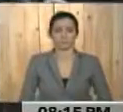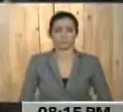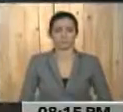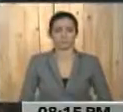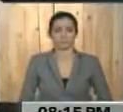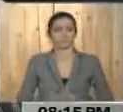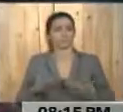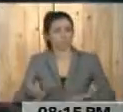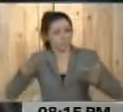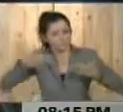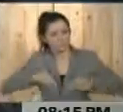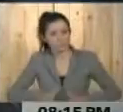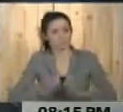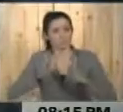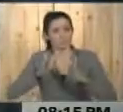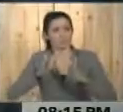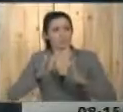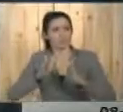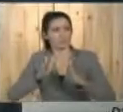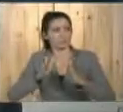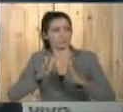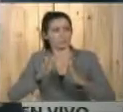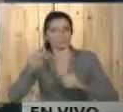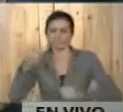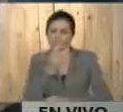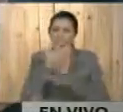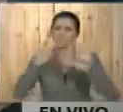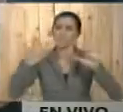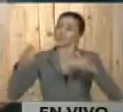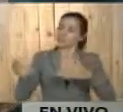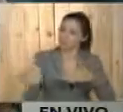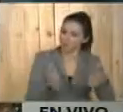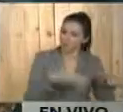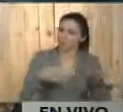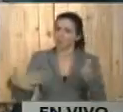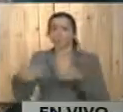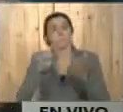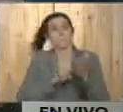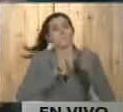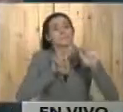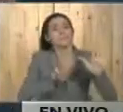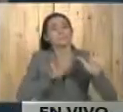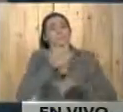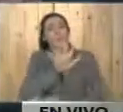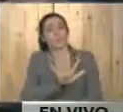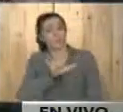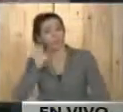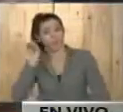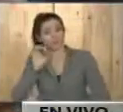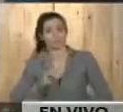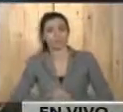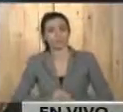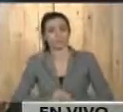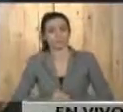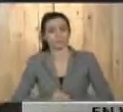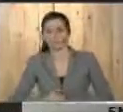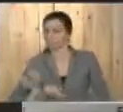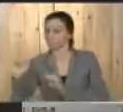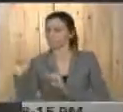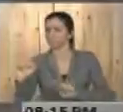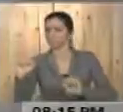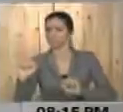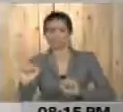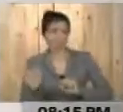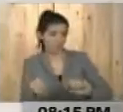Desde que nací, un 28 de marzo de 1750, el rechazo hacia